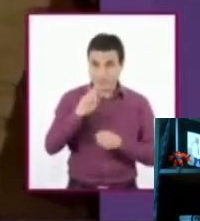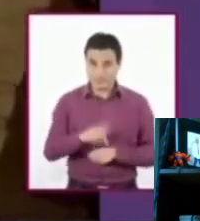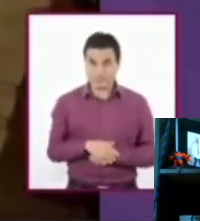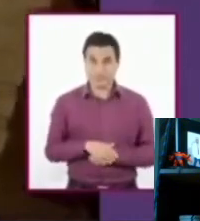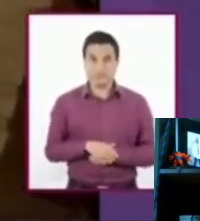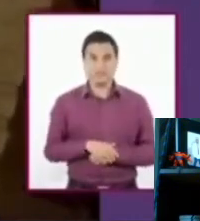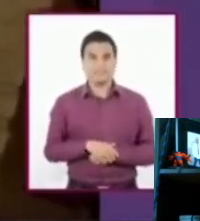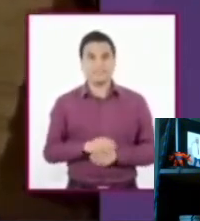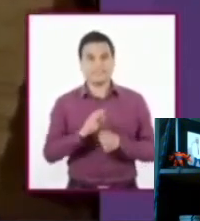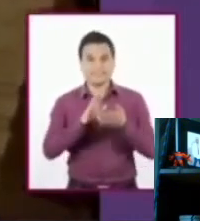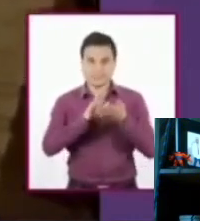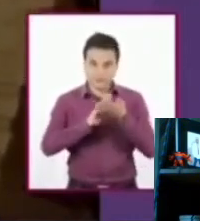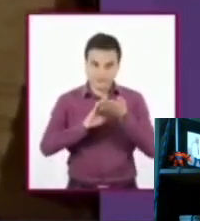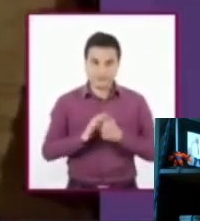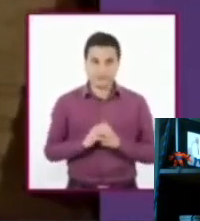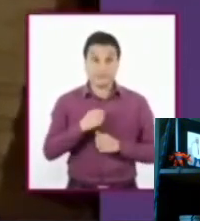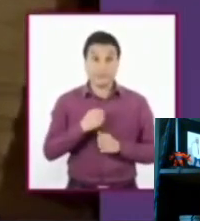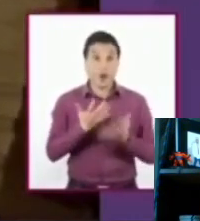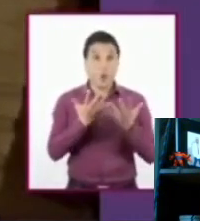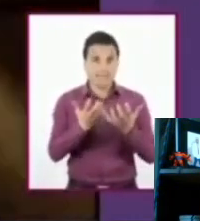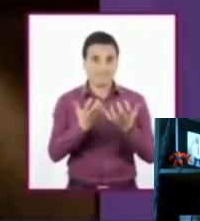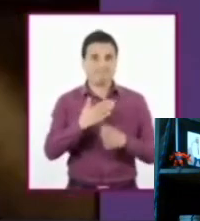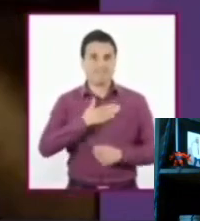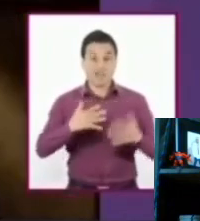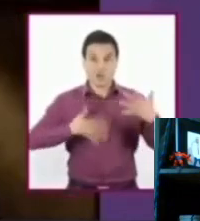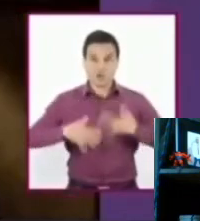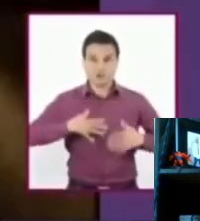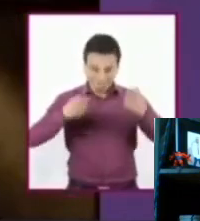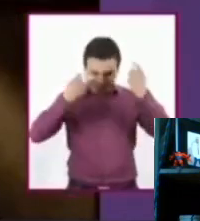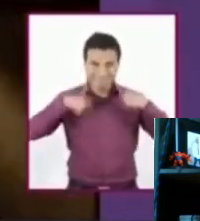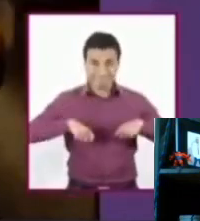es mi amor mágico